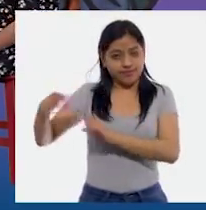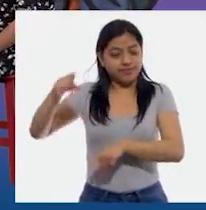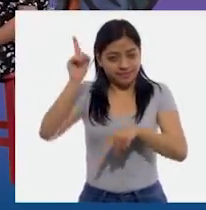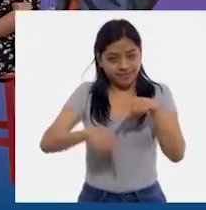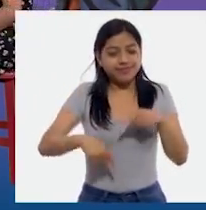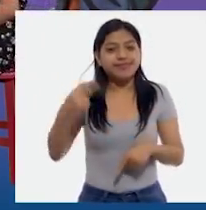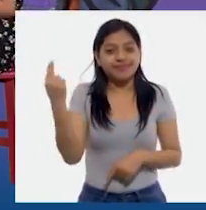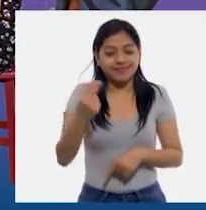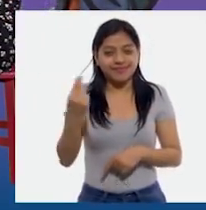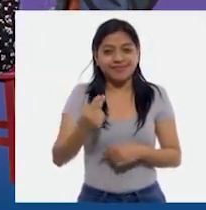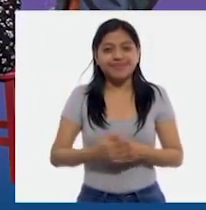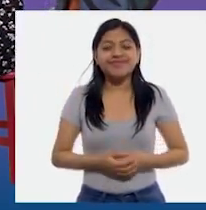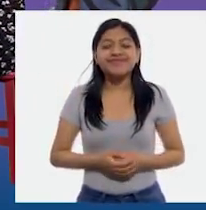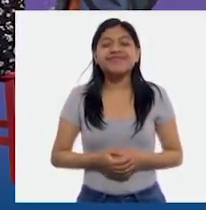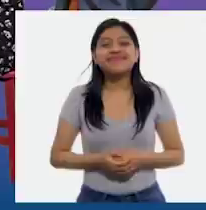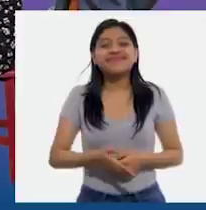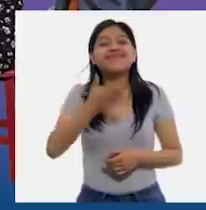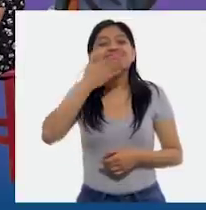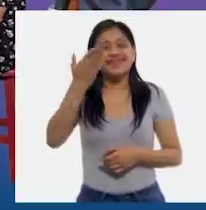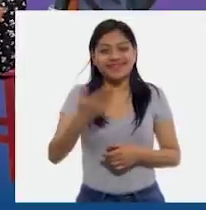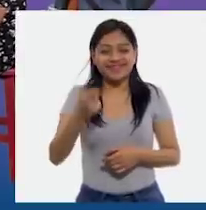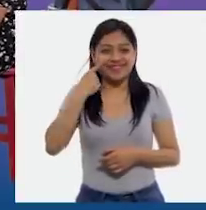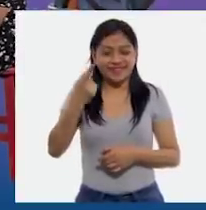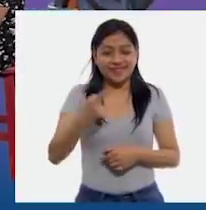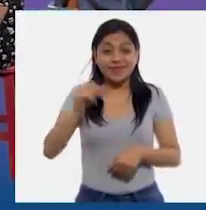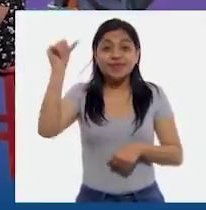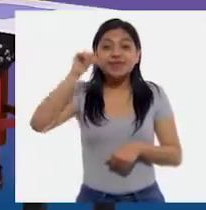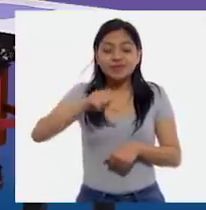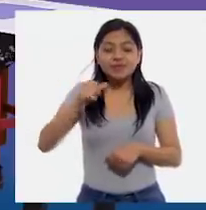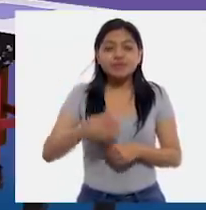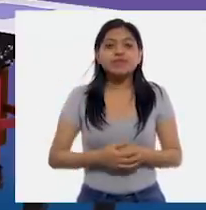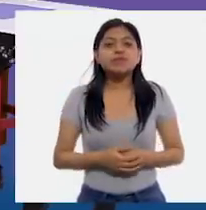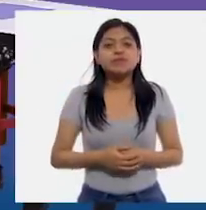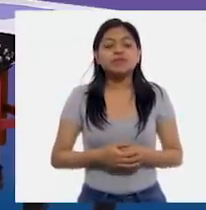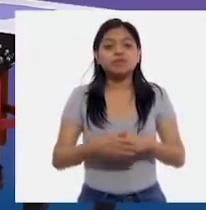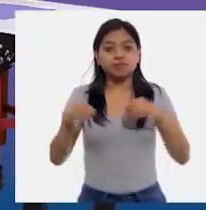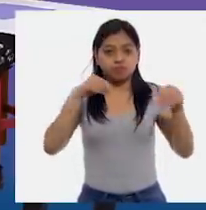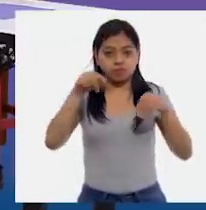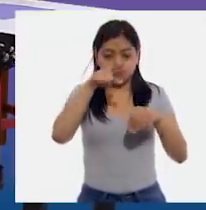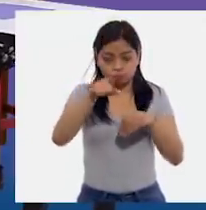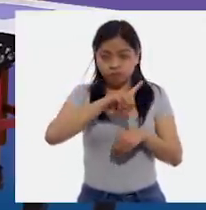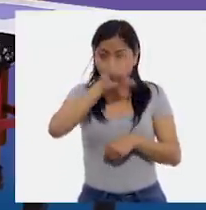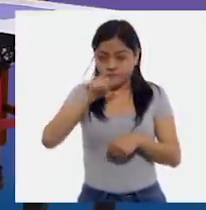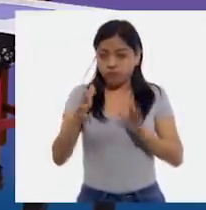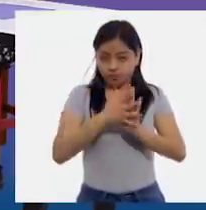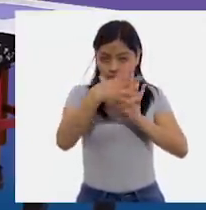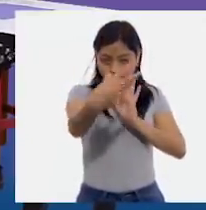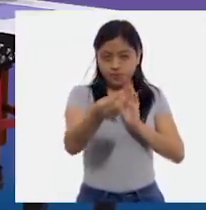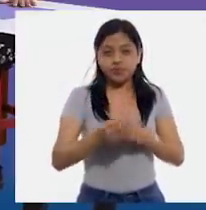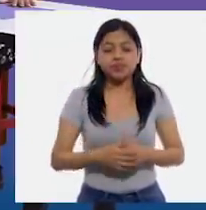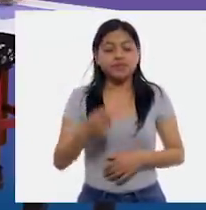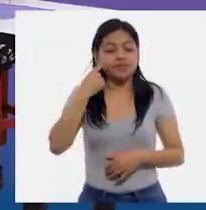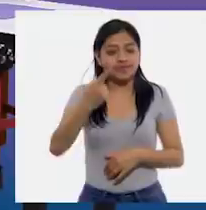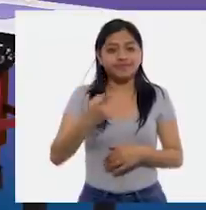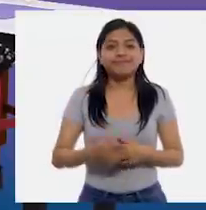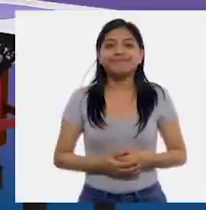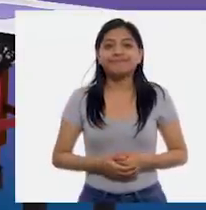tambor? Ahora muy sí. Bien. Fíjate, voy a hacer unos movimientos y tú me sigues, ¿sale? Vale. Mira.